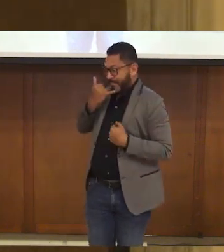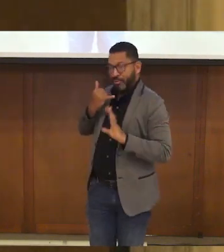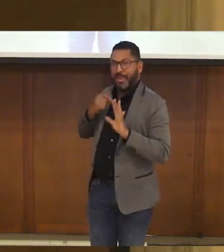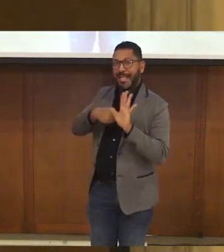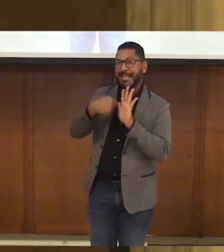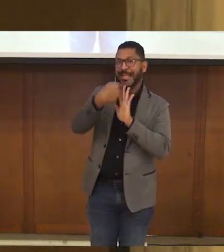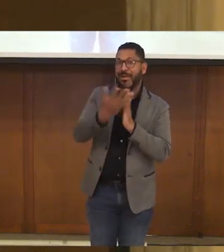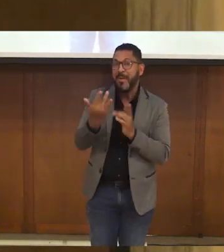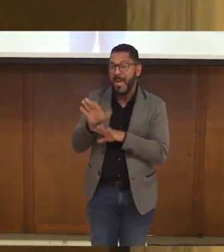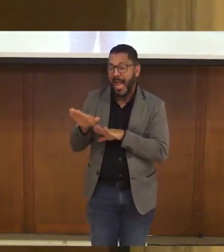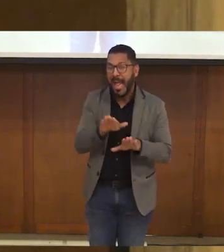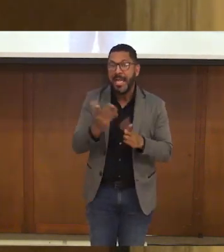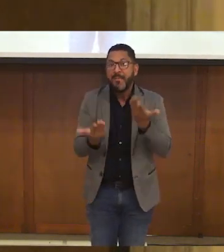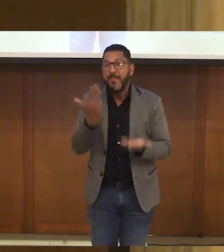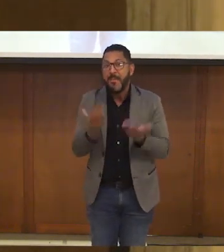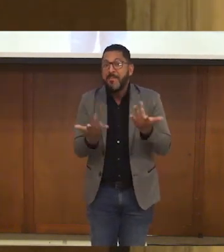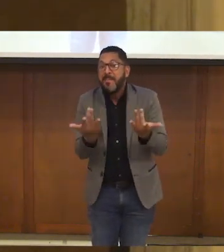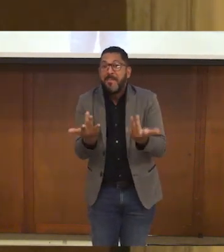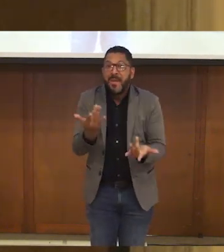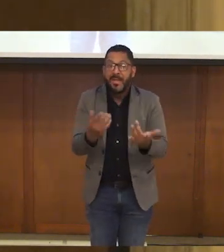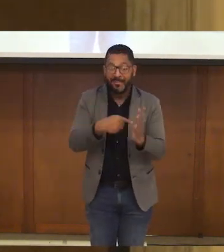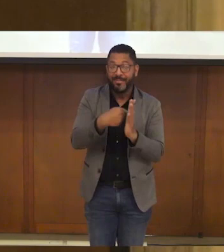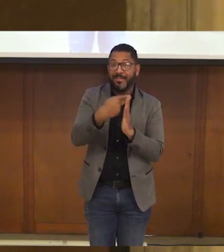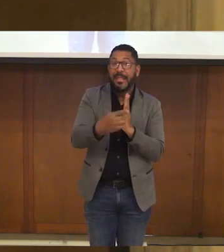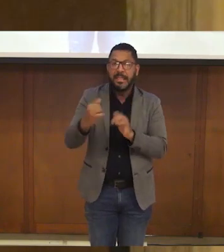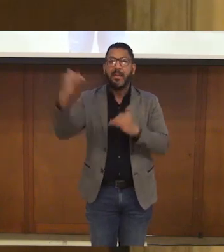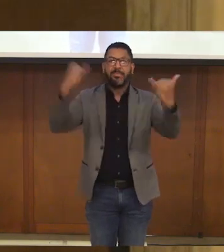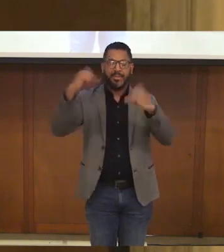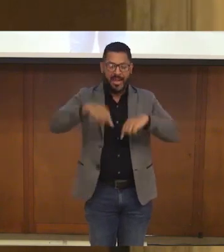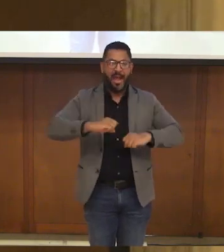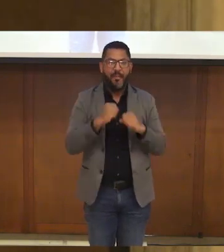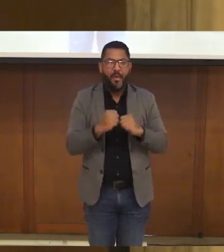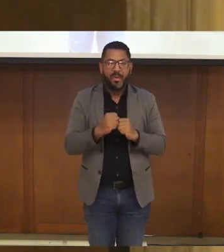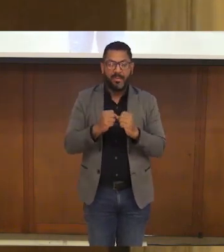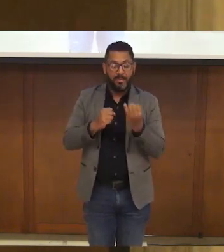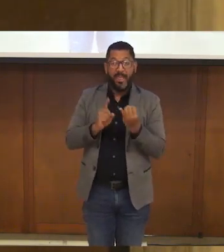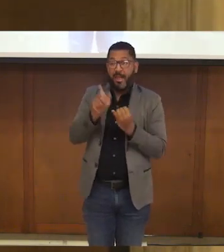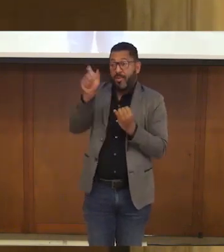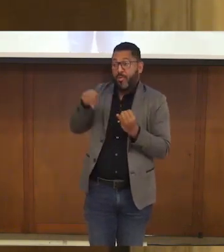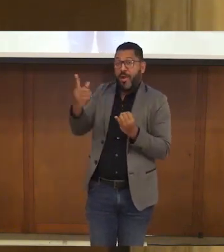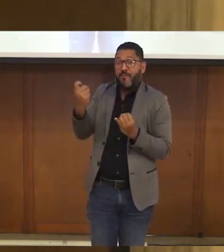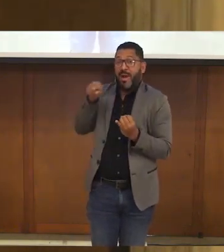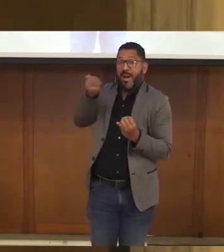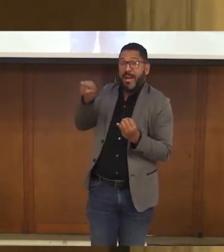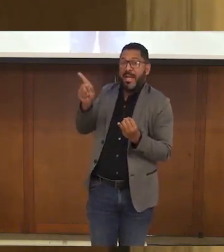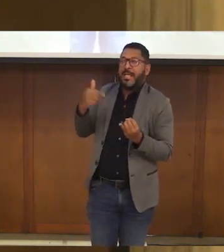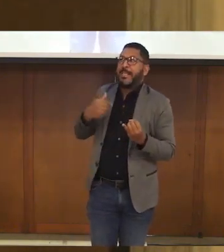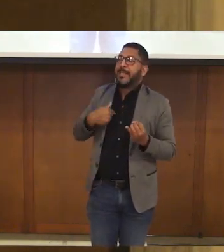único que sé es que hay 5 nominados y que de los 5, 4 ya confirmaron que vendrán a Bogotá, solamente faltaría